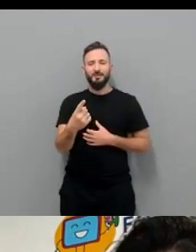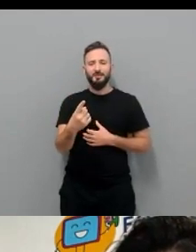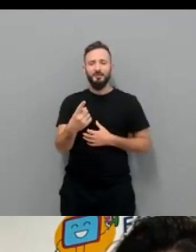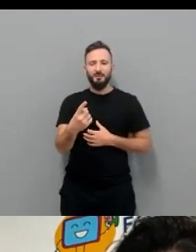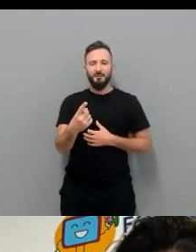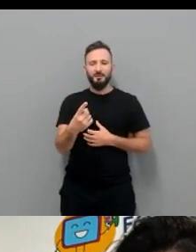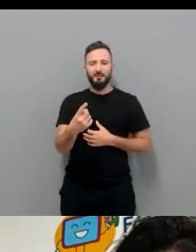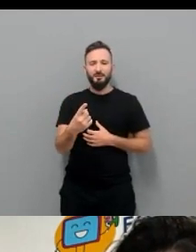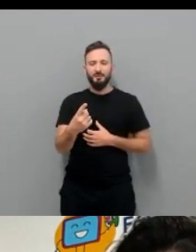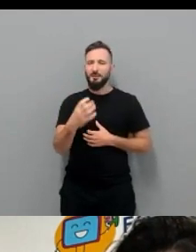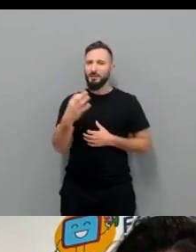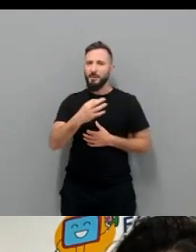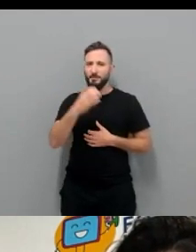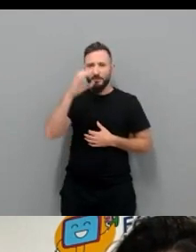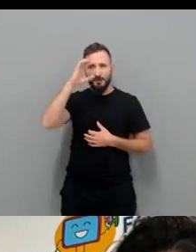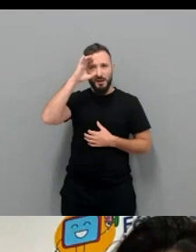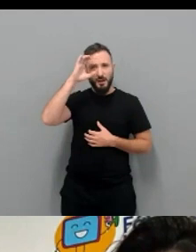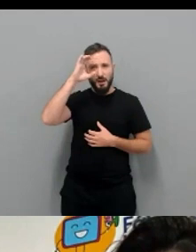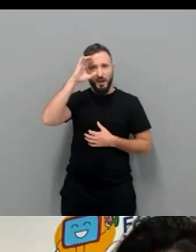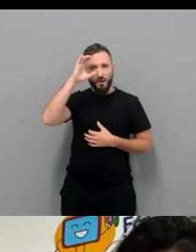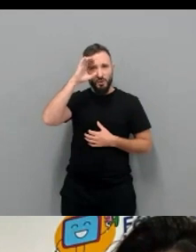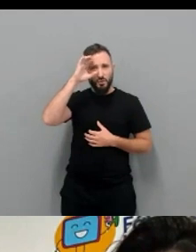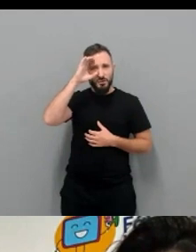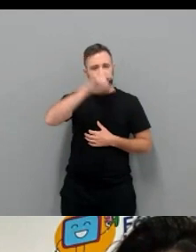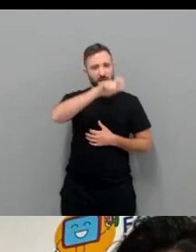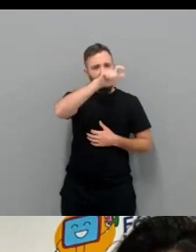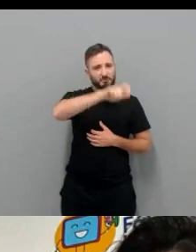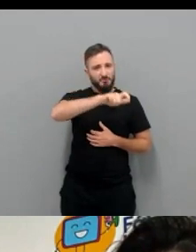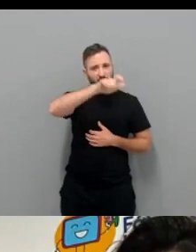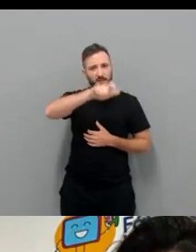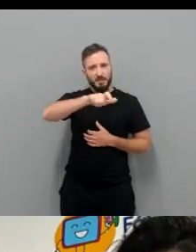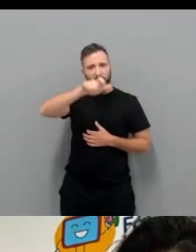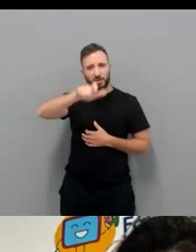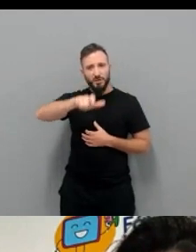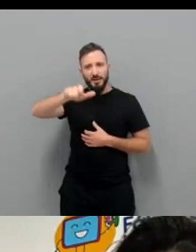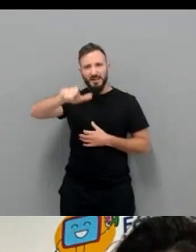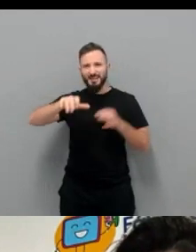en escuchar a las personas